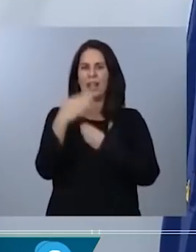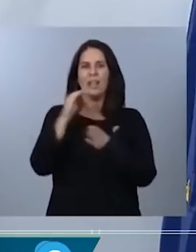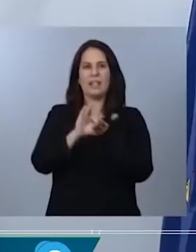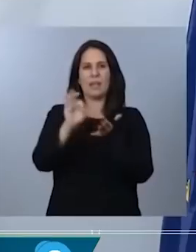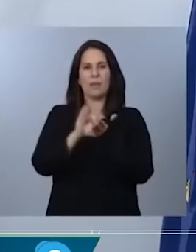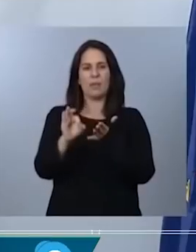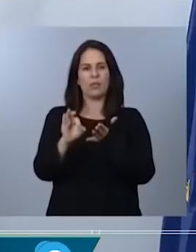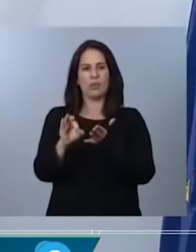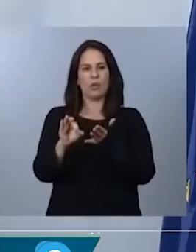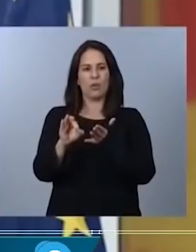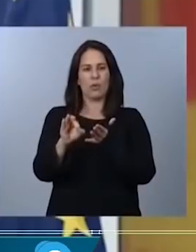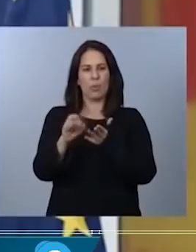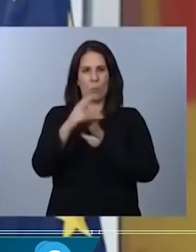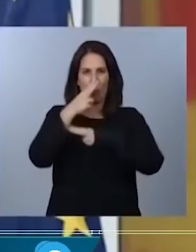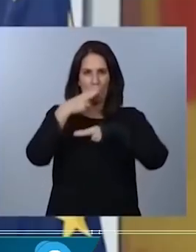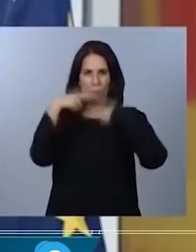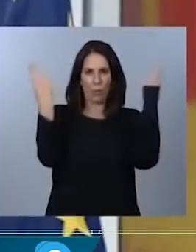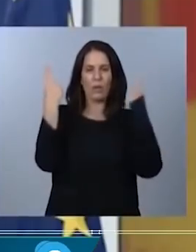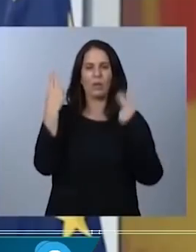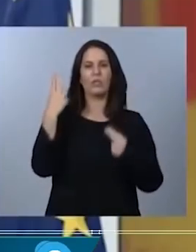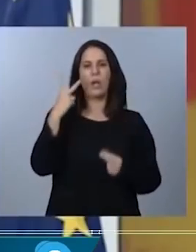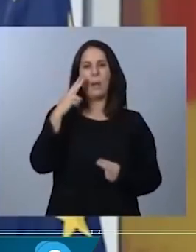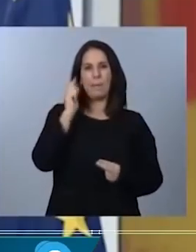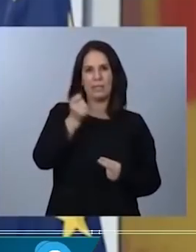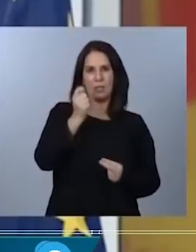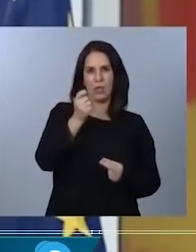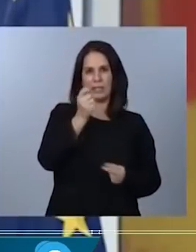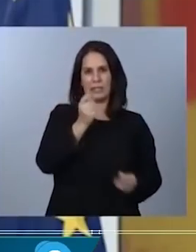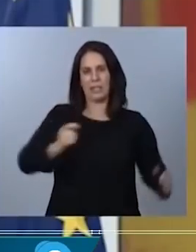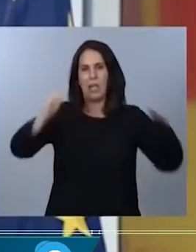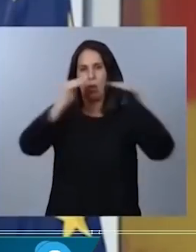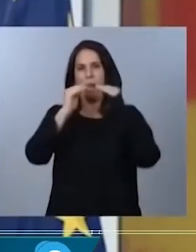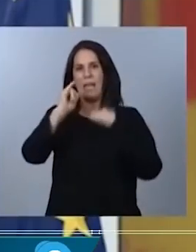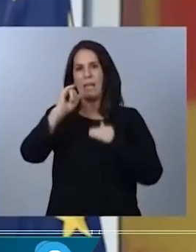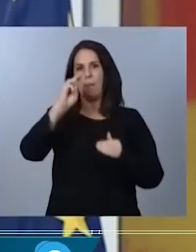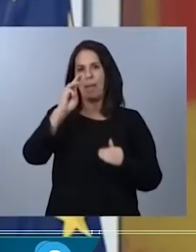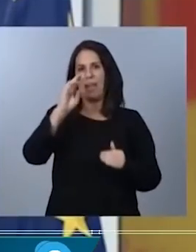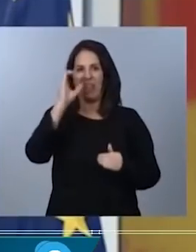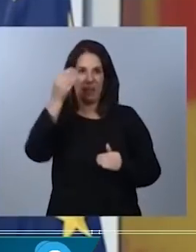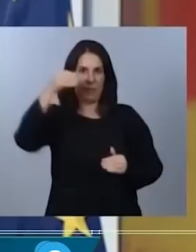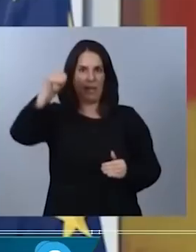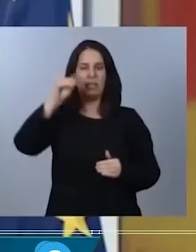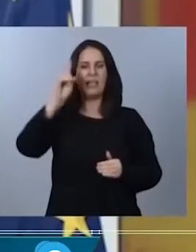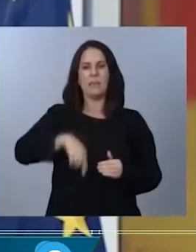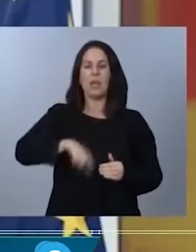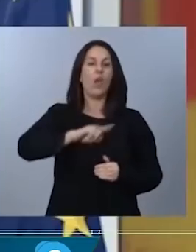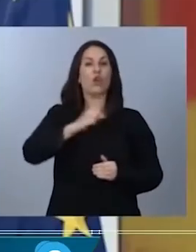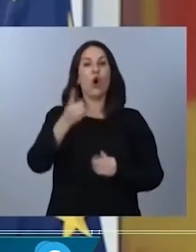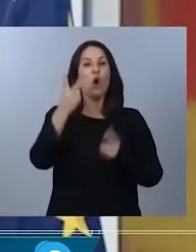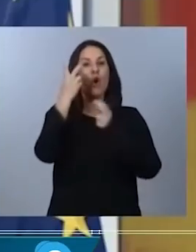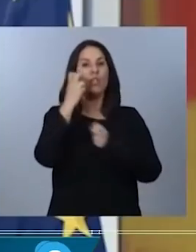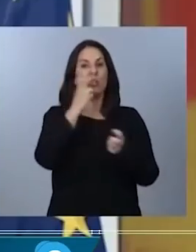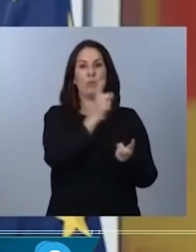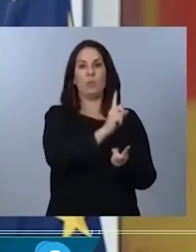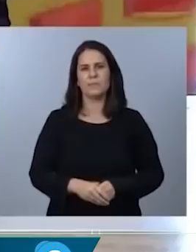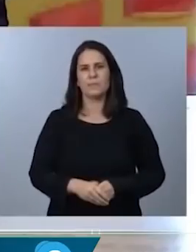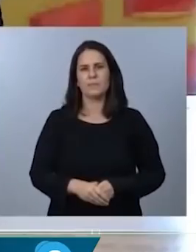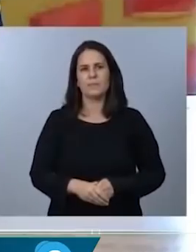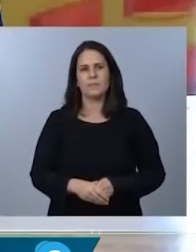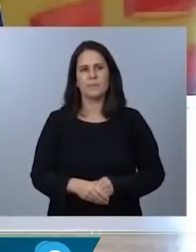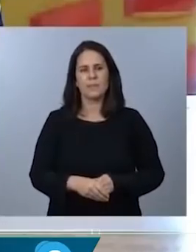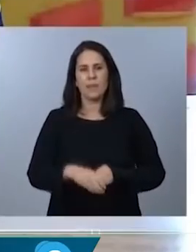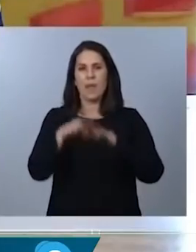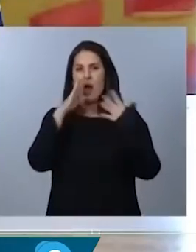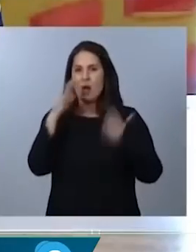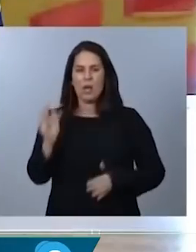hay un pacto de precios, ¿qué es lo que ocurre? ¿Cuándo sube el precio de la vivienda en alquiler? Cuando hay más gente que la demanda y cuando hay más gente que la puede pagar. Si no, no sube. Entonces,